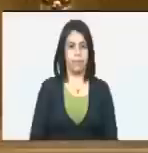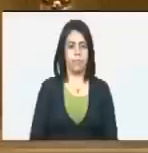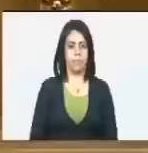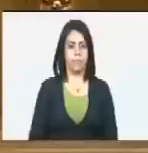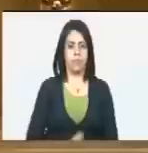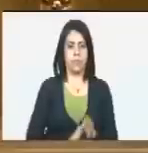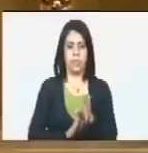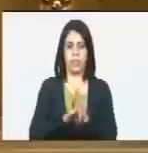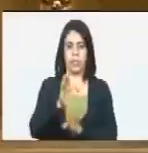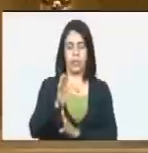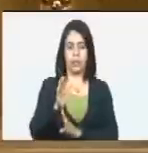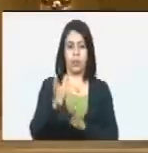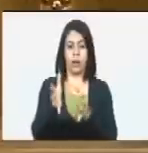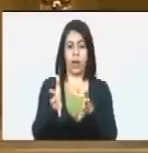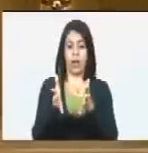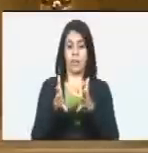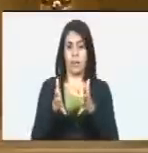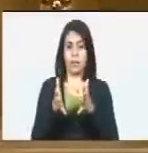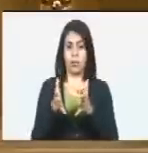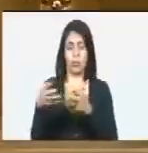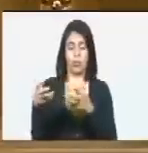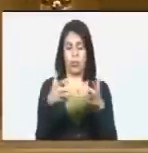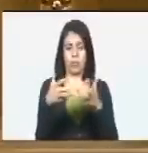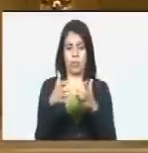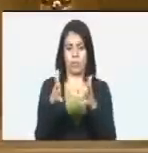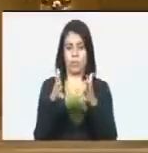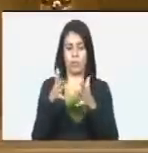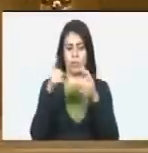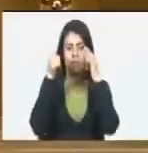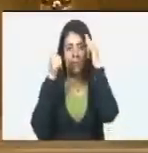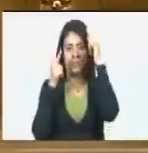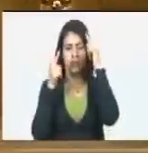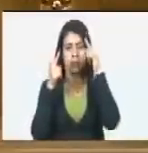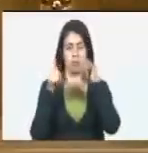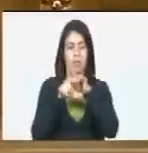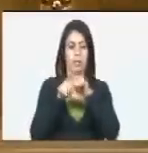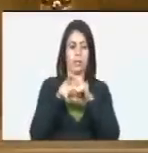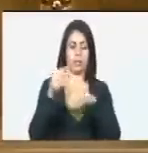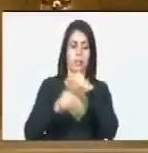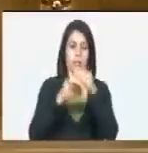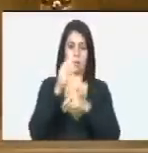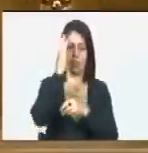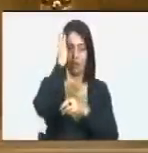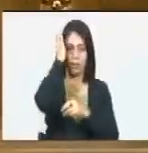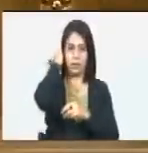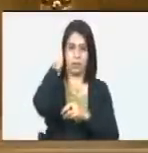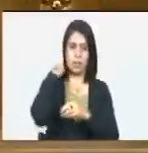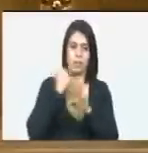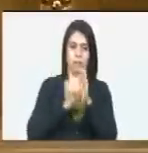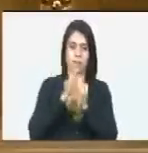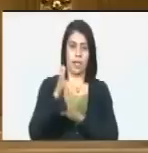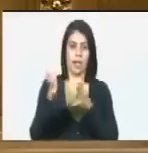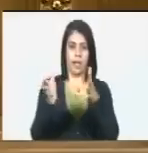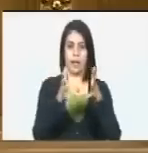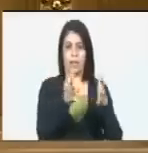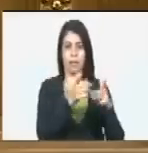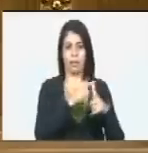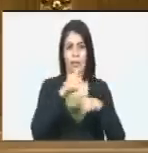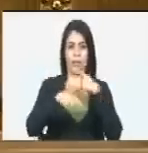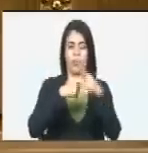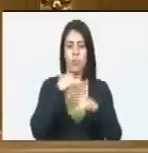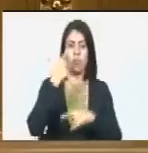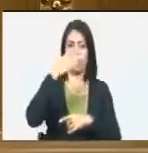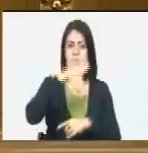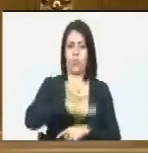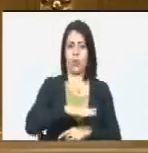seguimos ganando batalla. Chávez, como el sí campeador, seguirá ganando batalla aún después de muerto